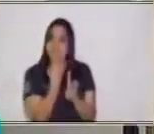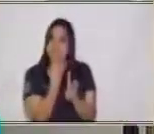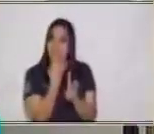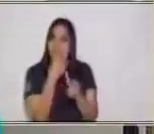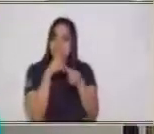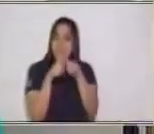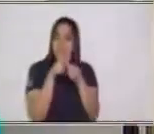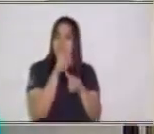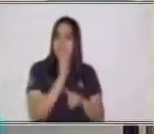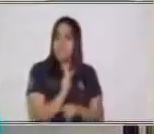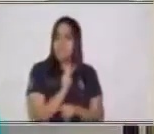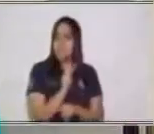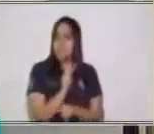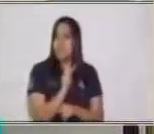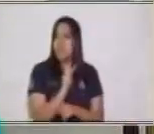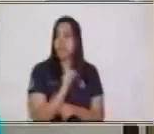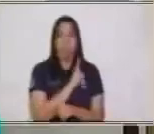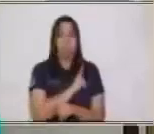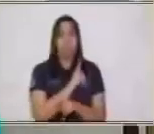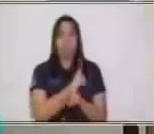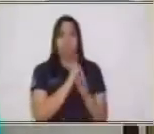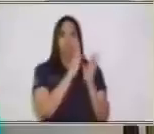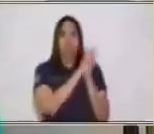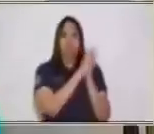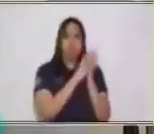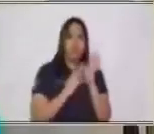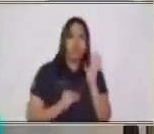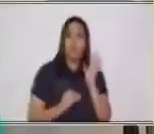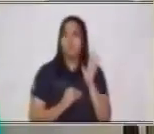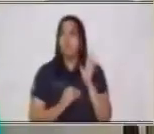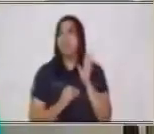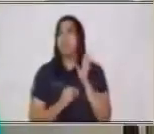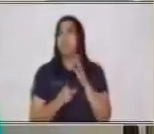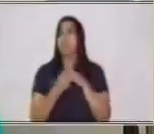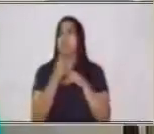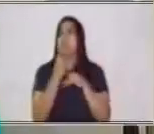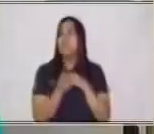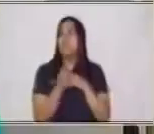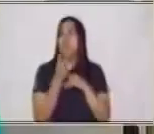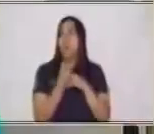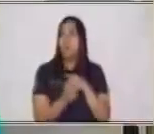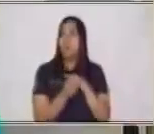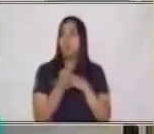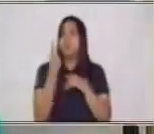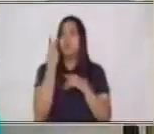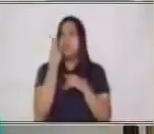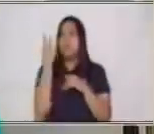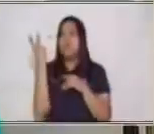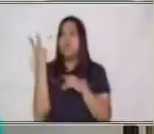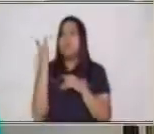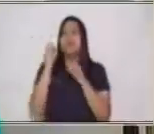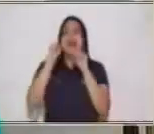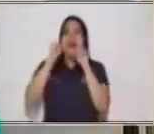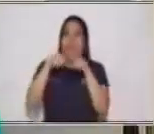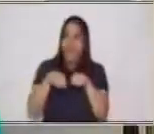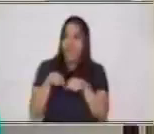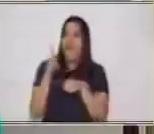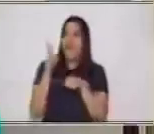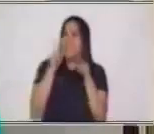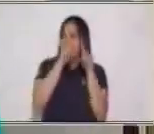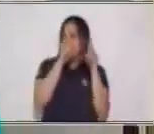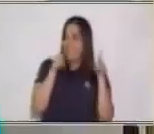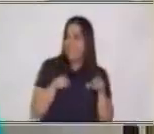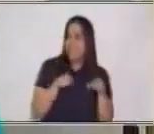3xy, prácticamente solo copiamos, y nuevamente aquí sí desarrollamos una